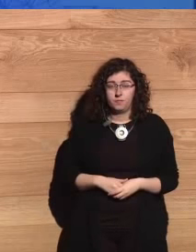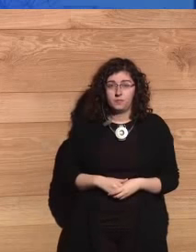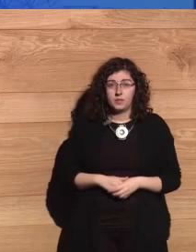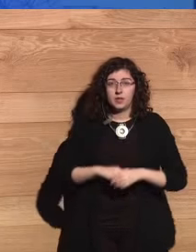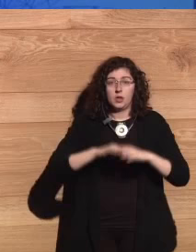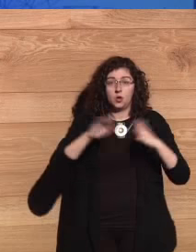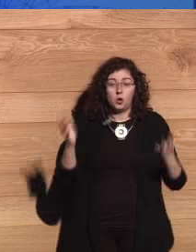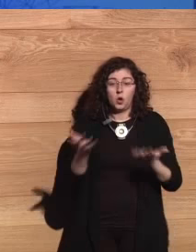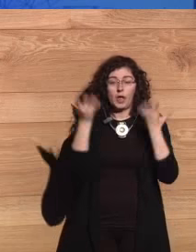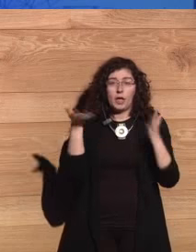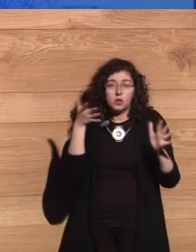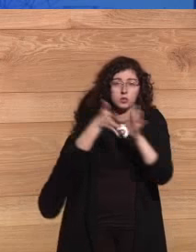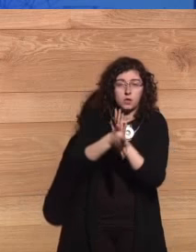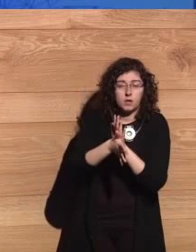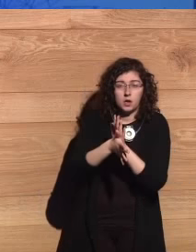es